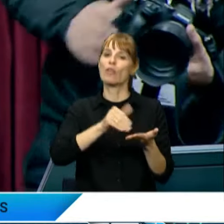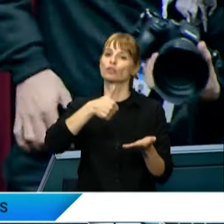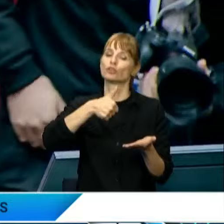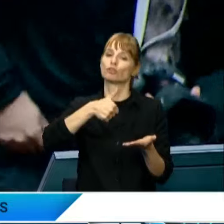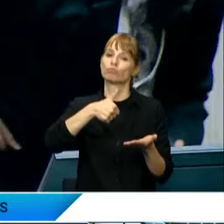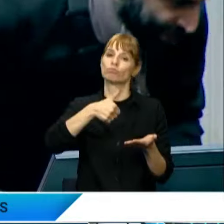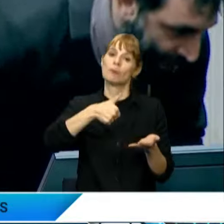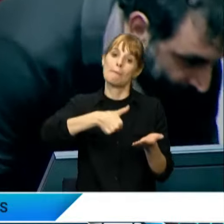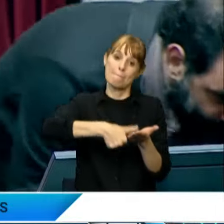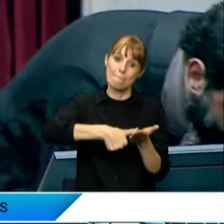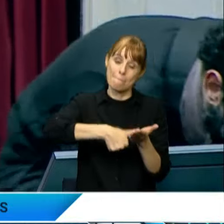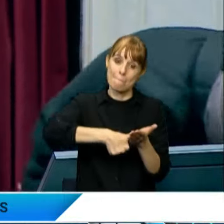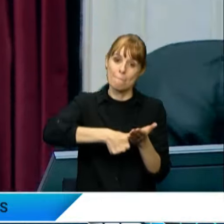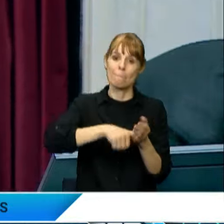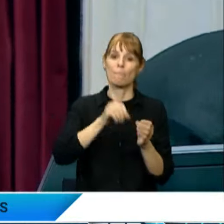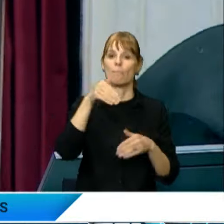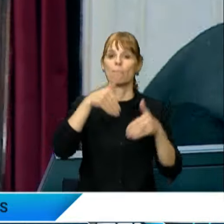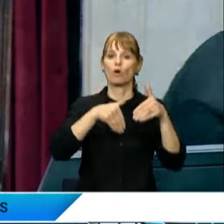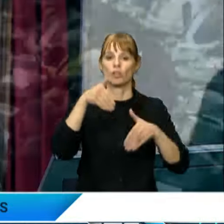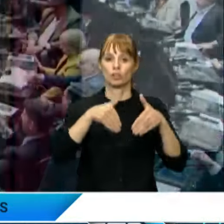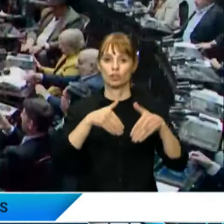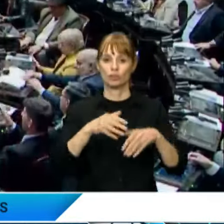sírvanse marcar su voto.